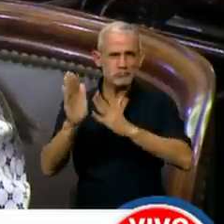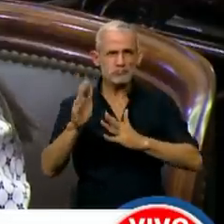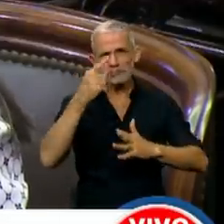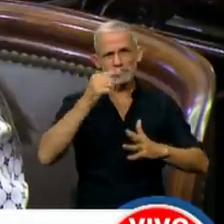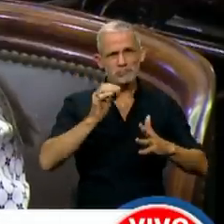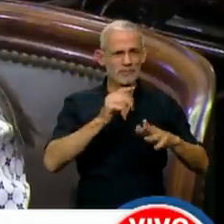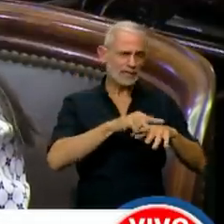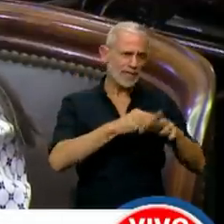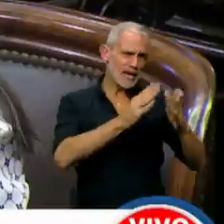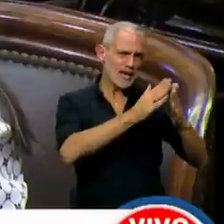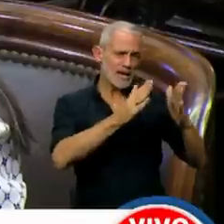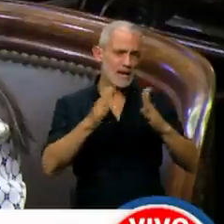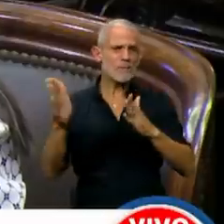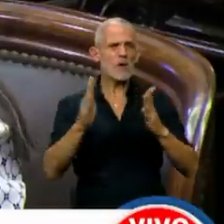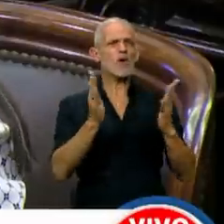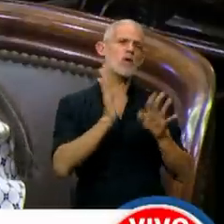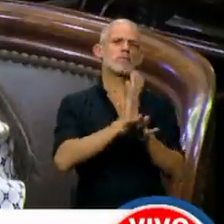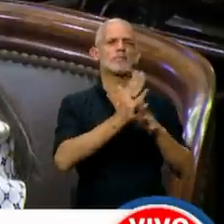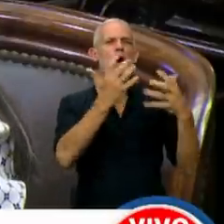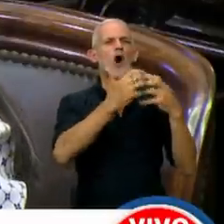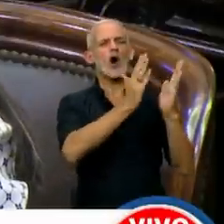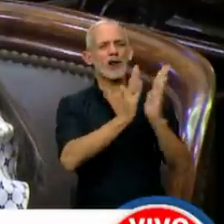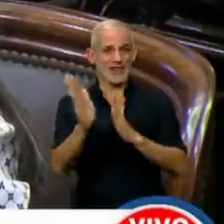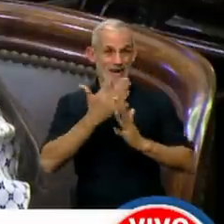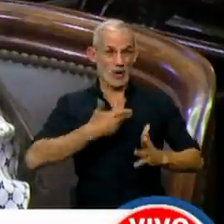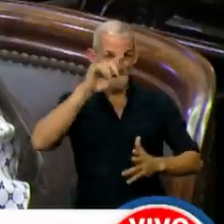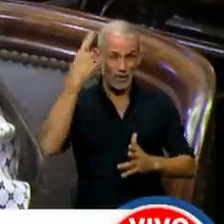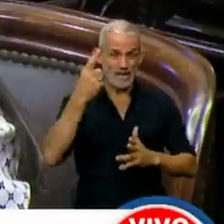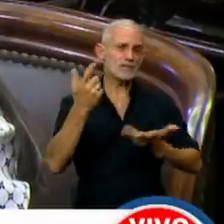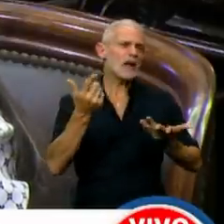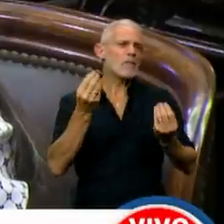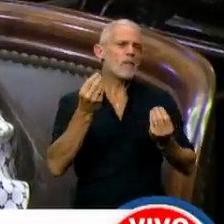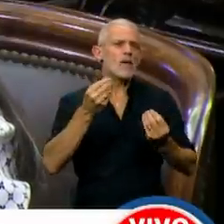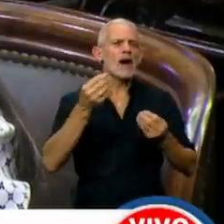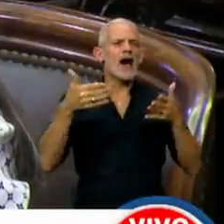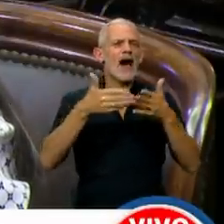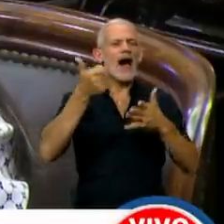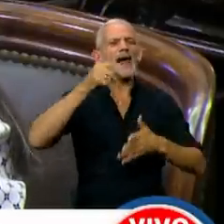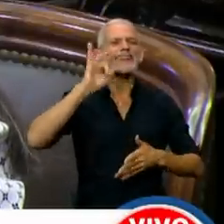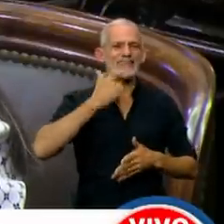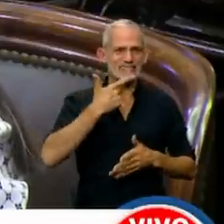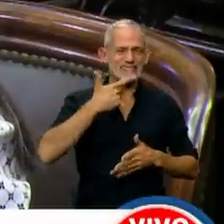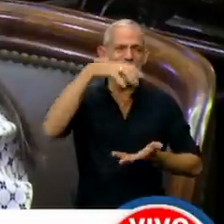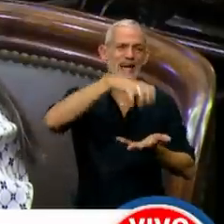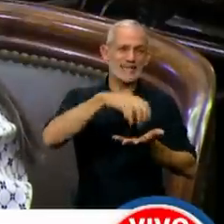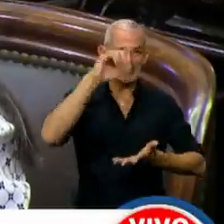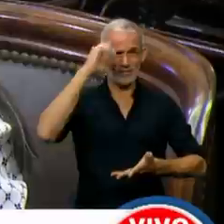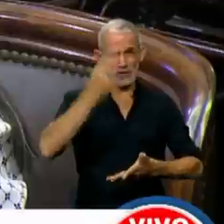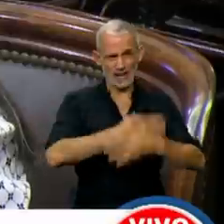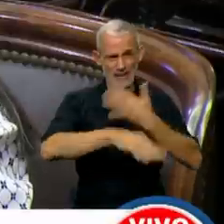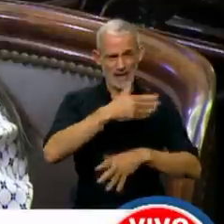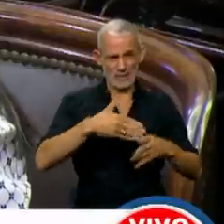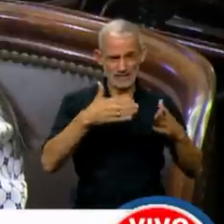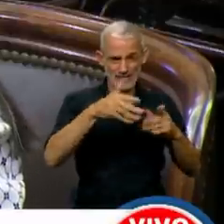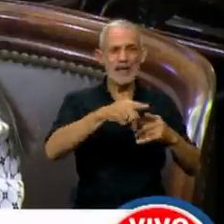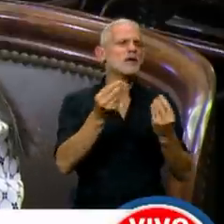tiempos ha logrado ordenar el gobierno nacional a través de landis la agencia nacional de discapacidad cómo